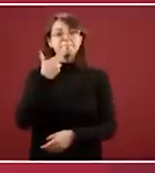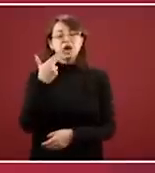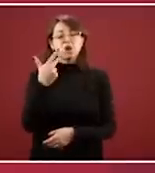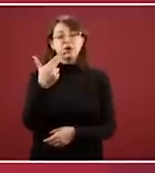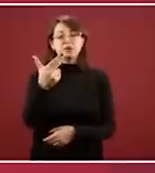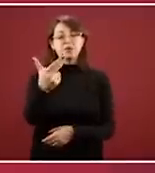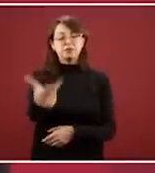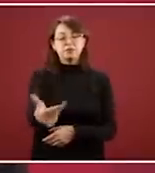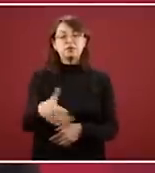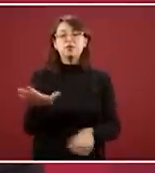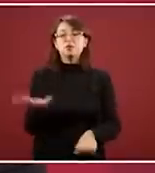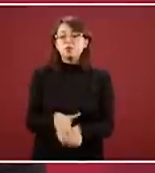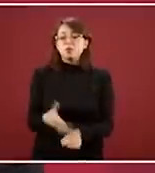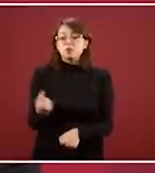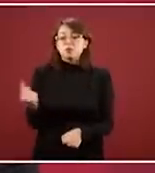porque